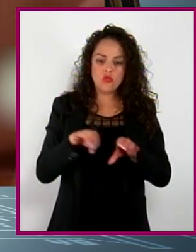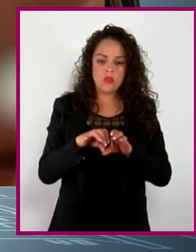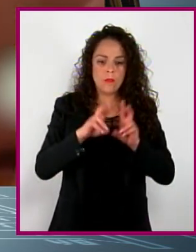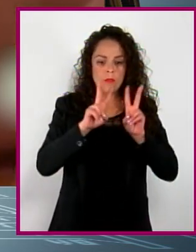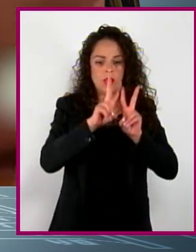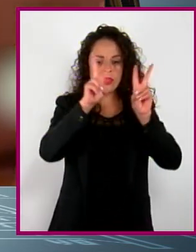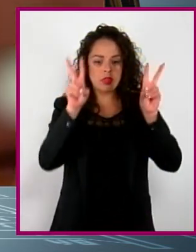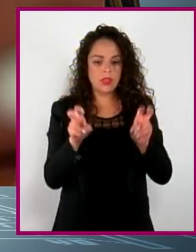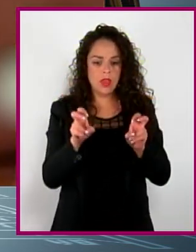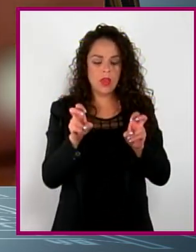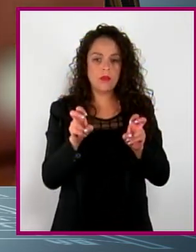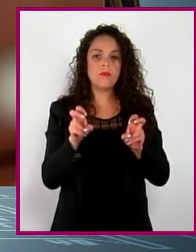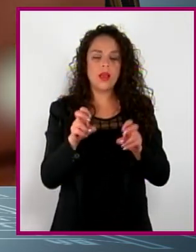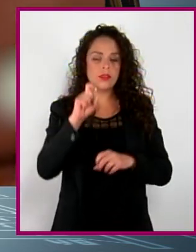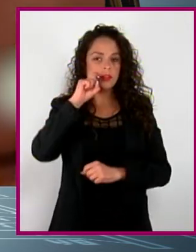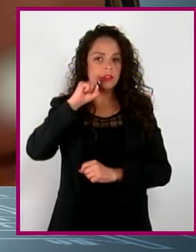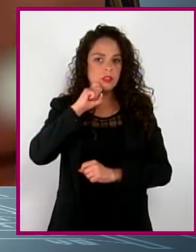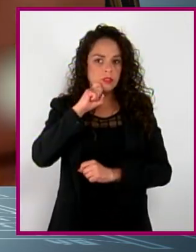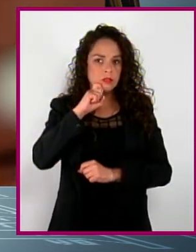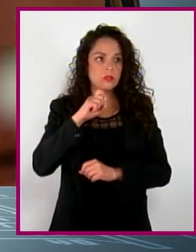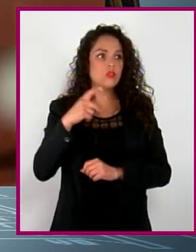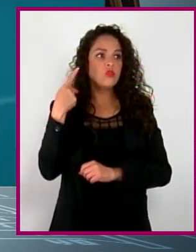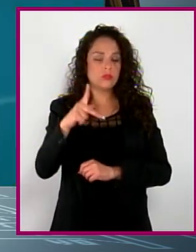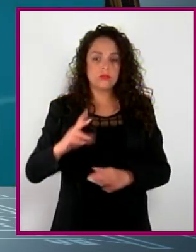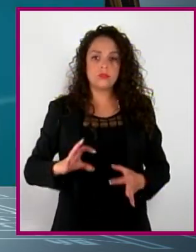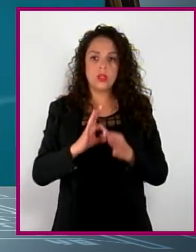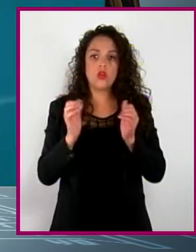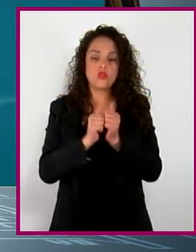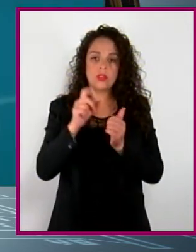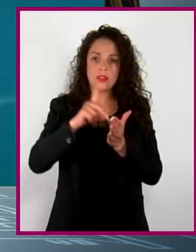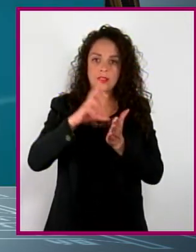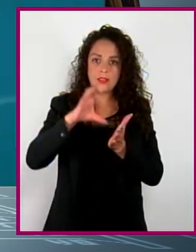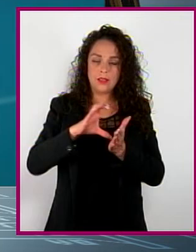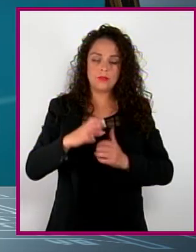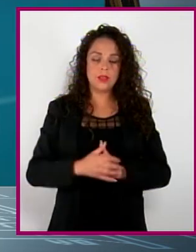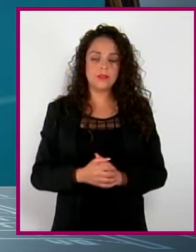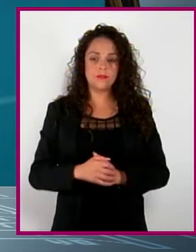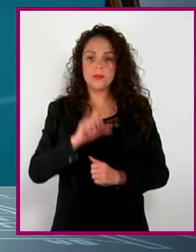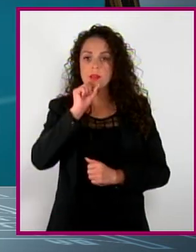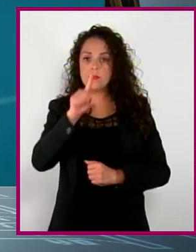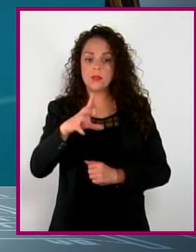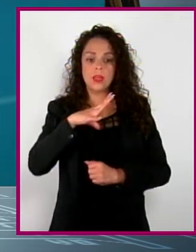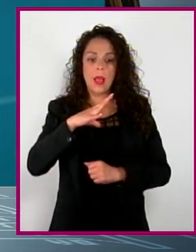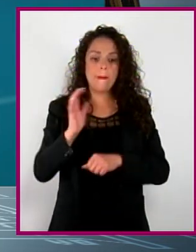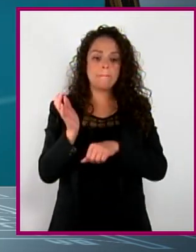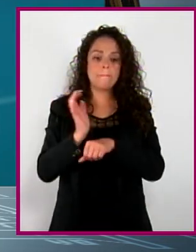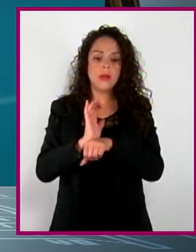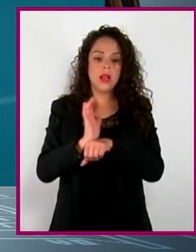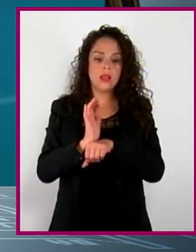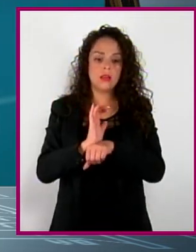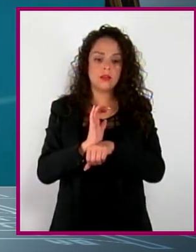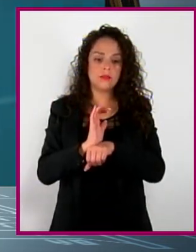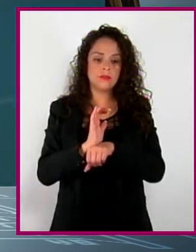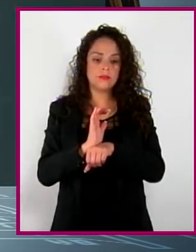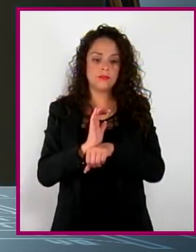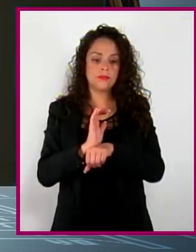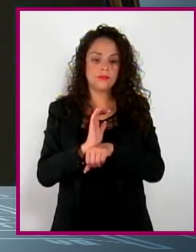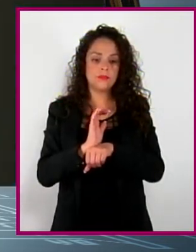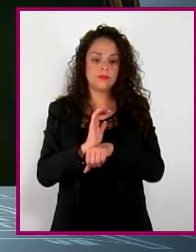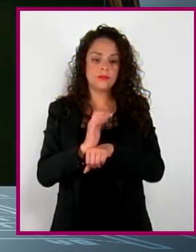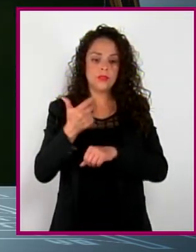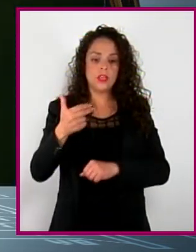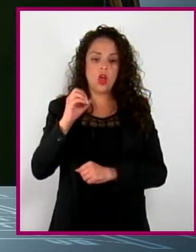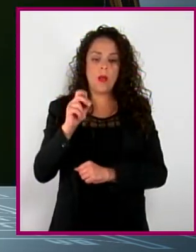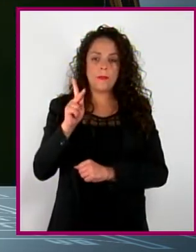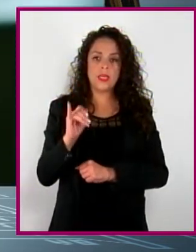de la sexualidad y esta condición de discapacidad. También está la película Hawking, precisamente sobre la vida y obra